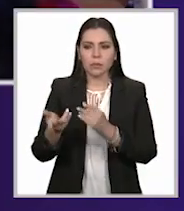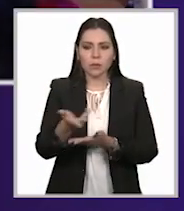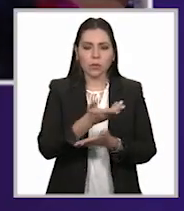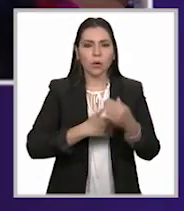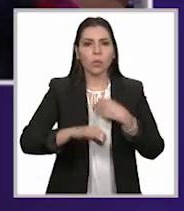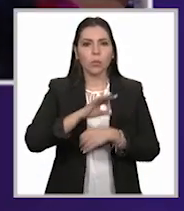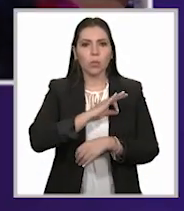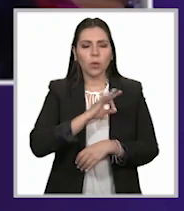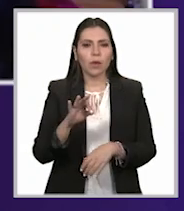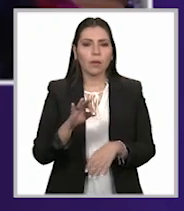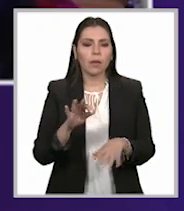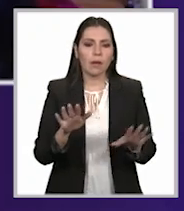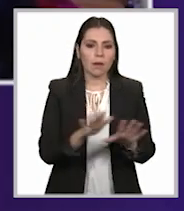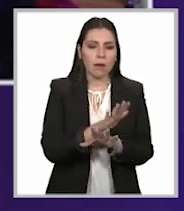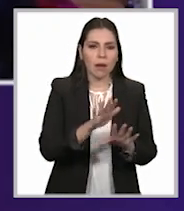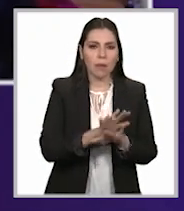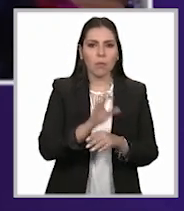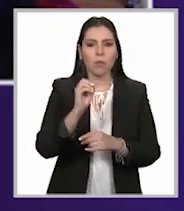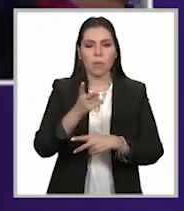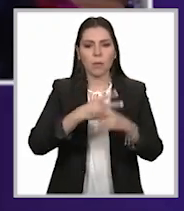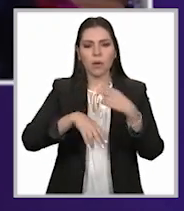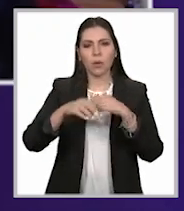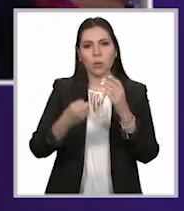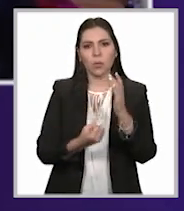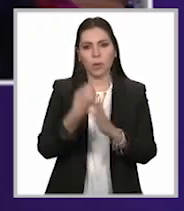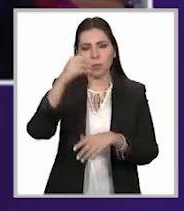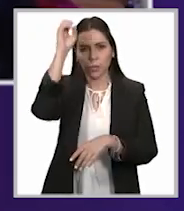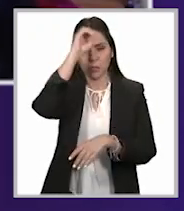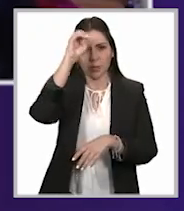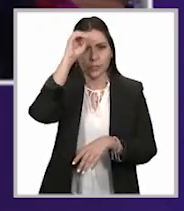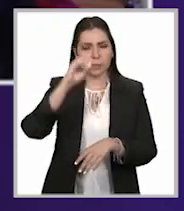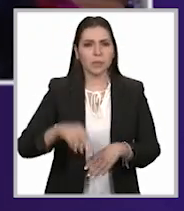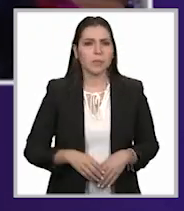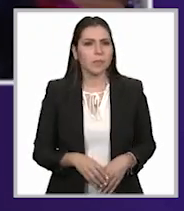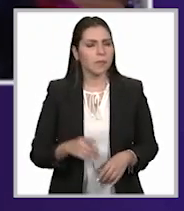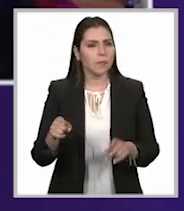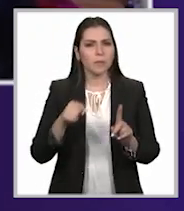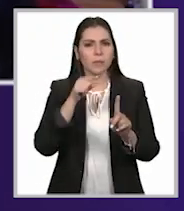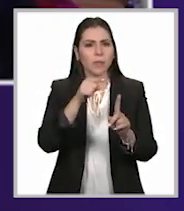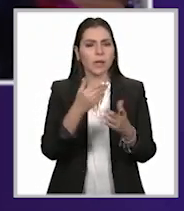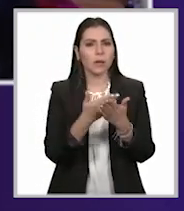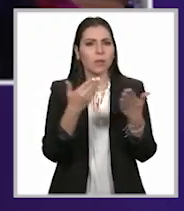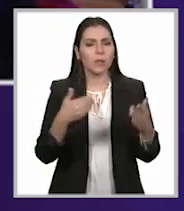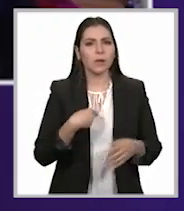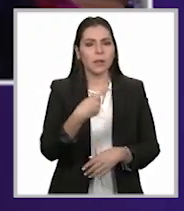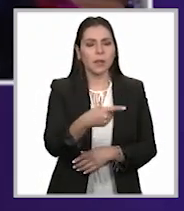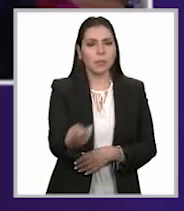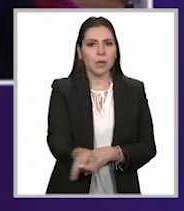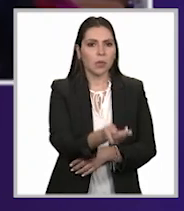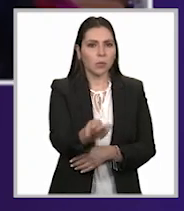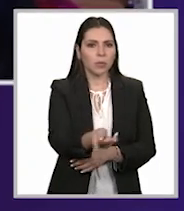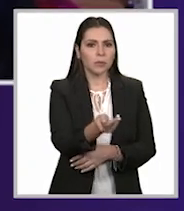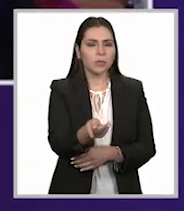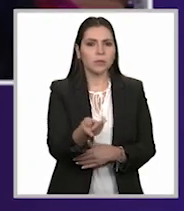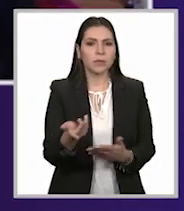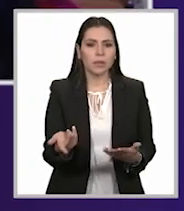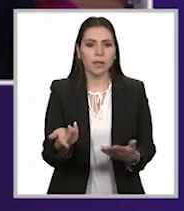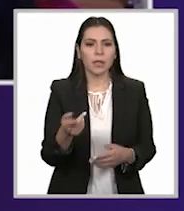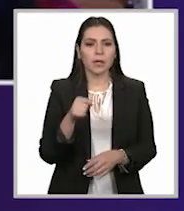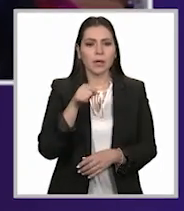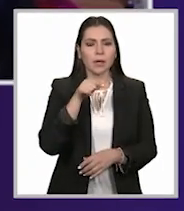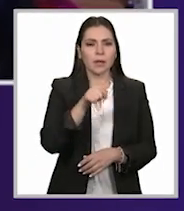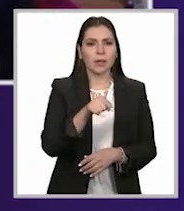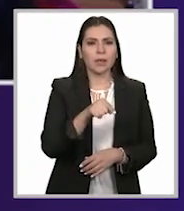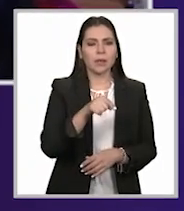para modificar o para crear nuevos criterios. En este mismo sentido, Ana María, me gustaría preguntarte